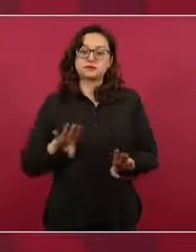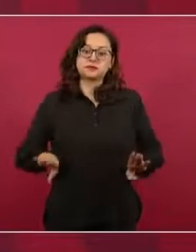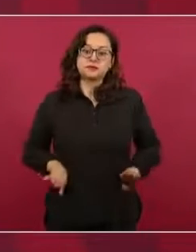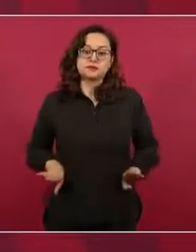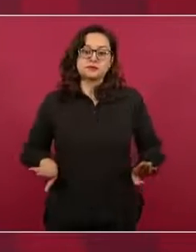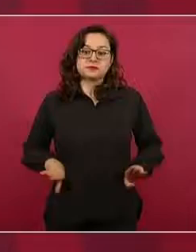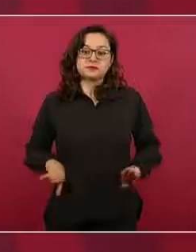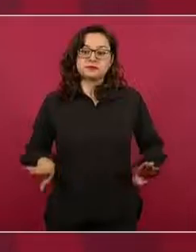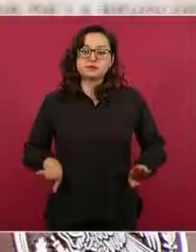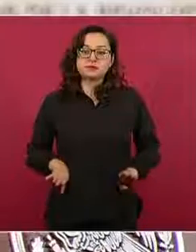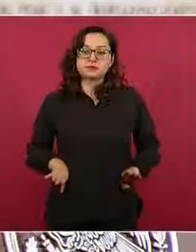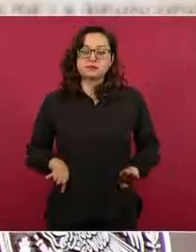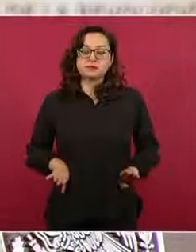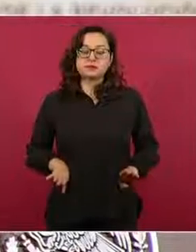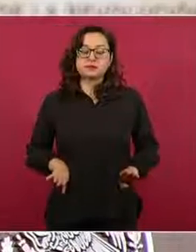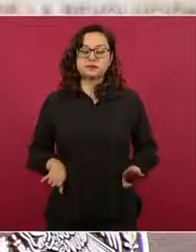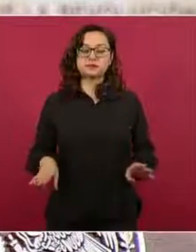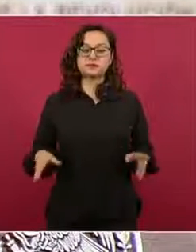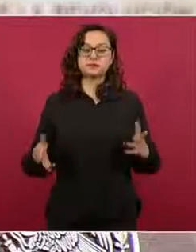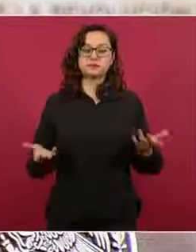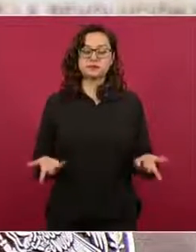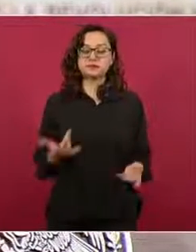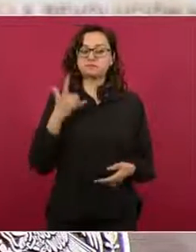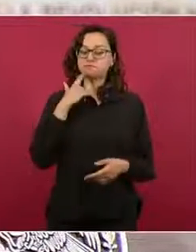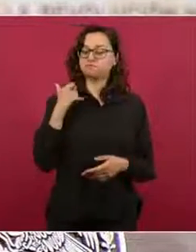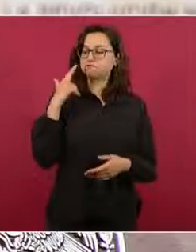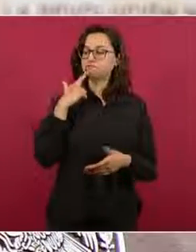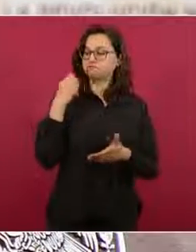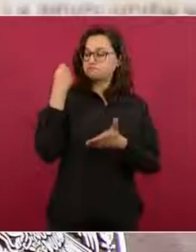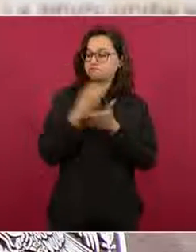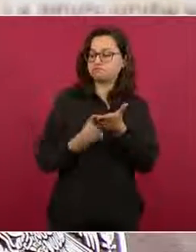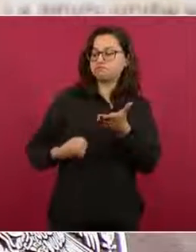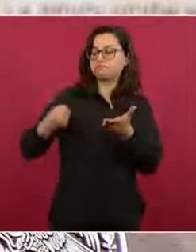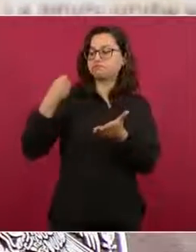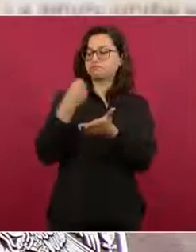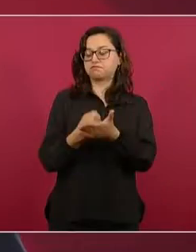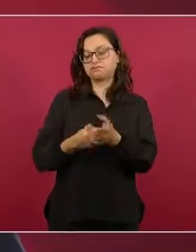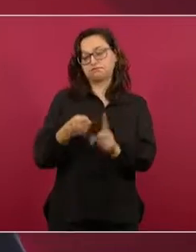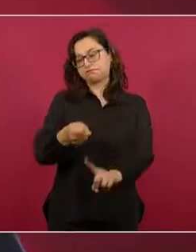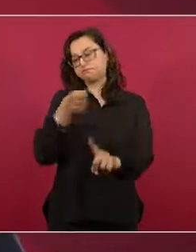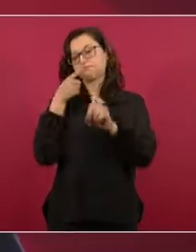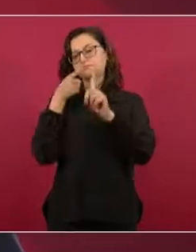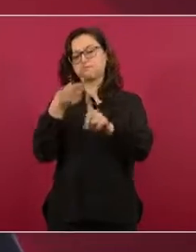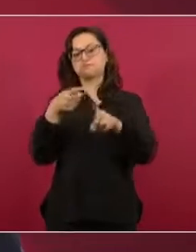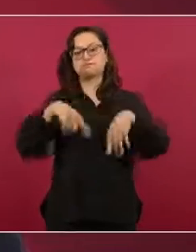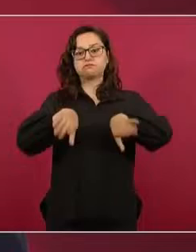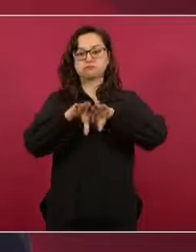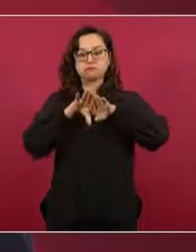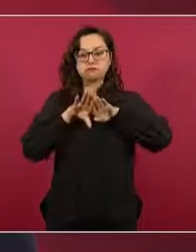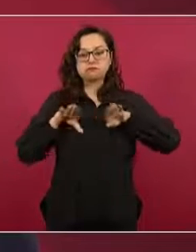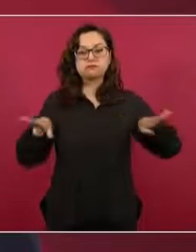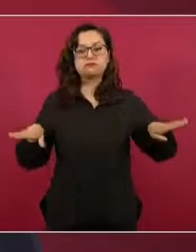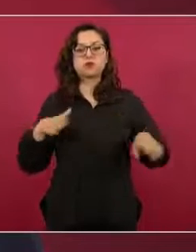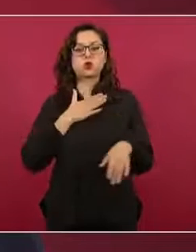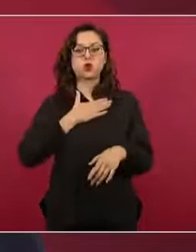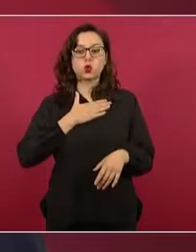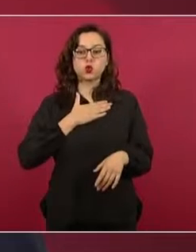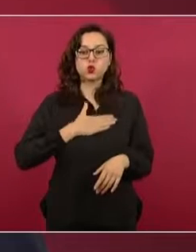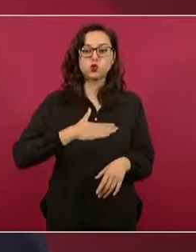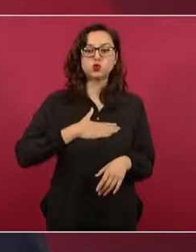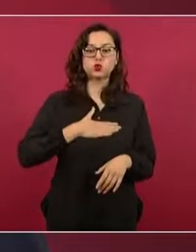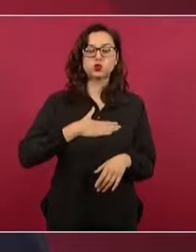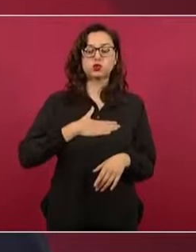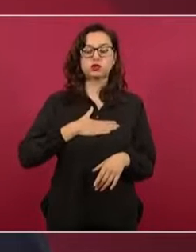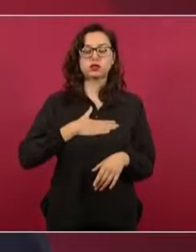en el que siempre hemos luchado por la igualdad, por la justicia,